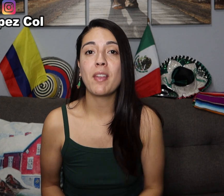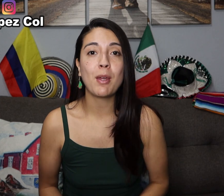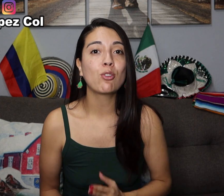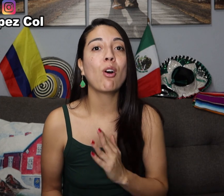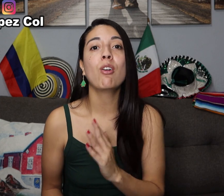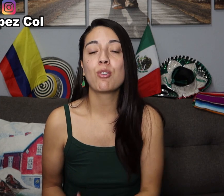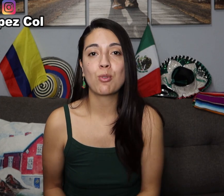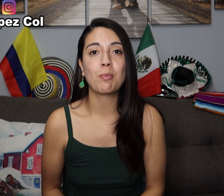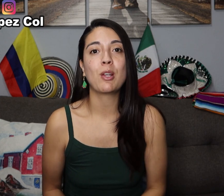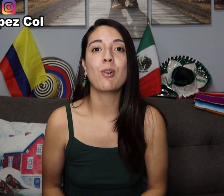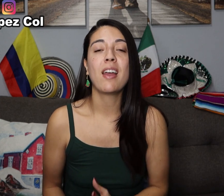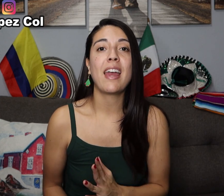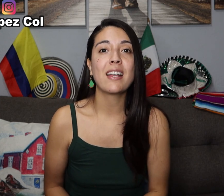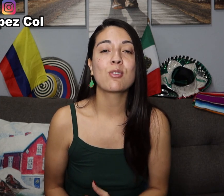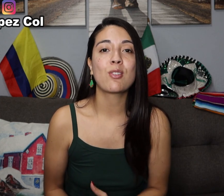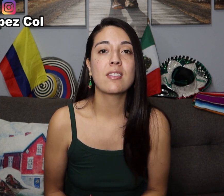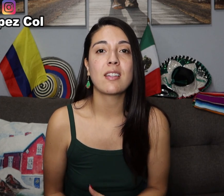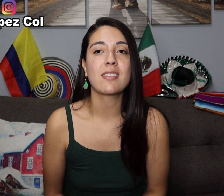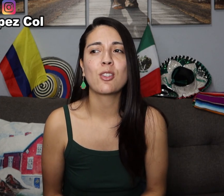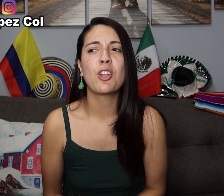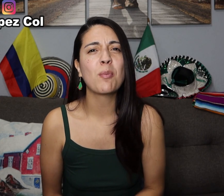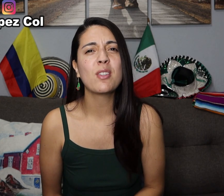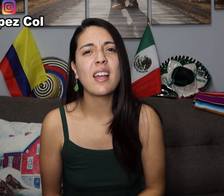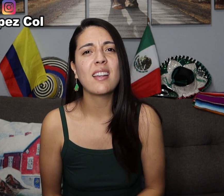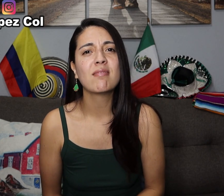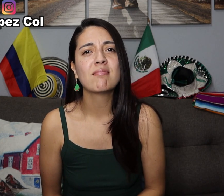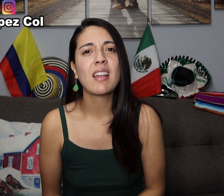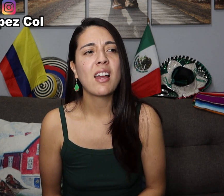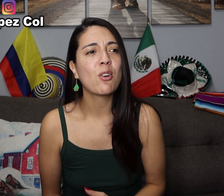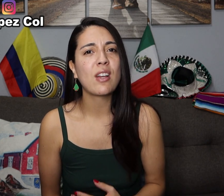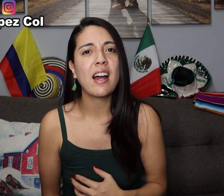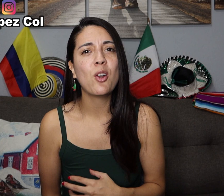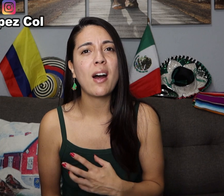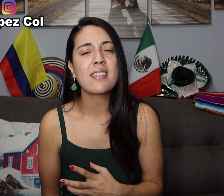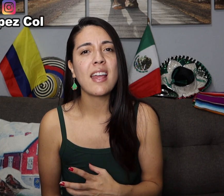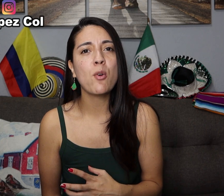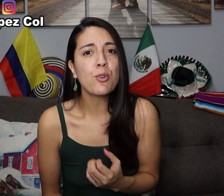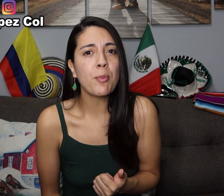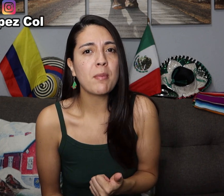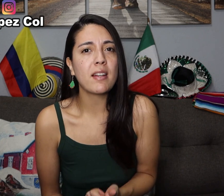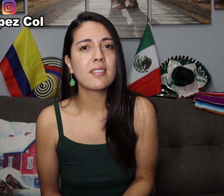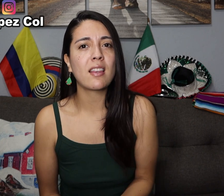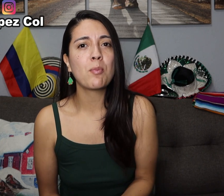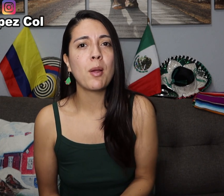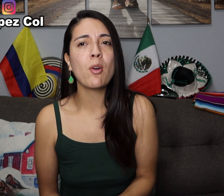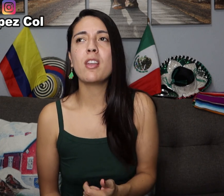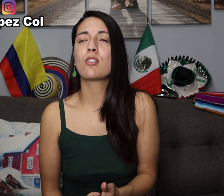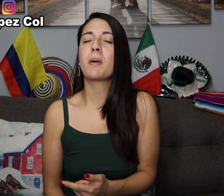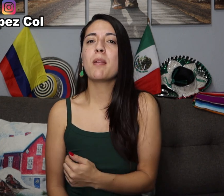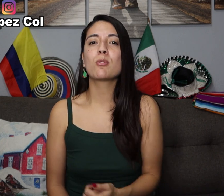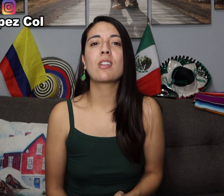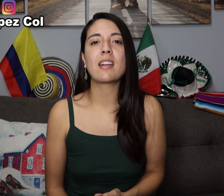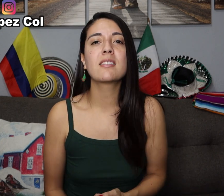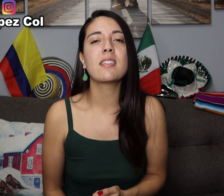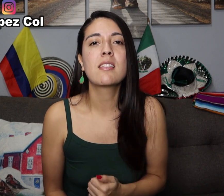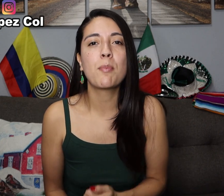con pandemia y todo, los cumplió. Eso es lo que se están haciendo. Y como dice él, o sea, lo hace uno por el bienestar del pueblo y dos